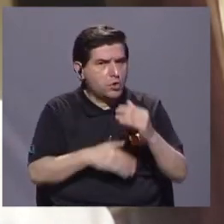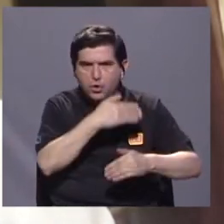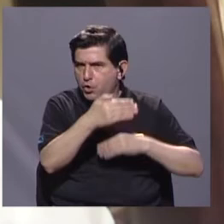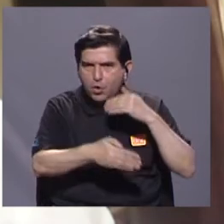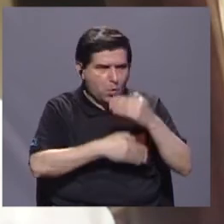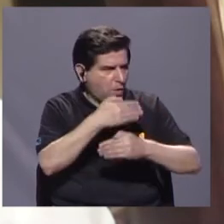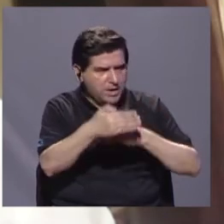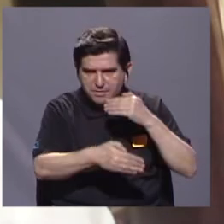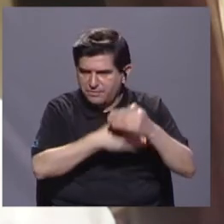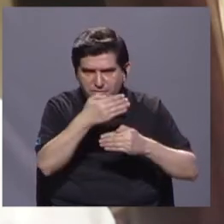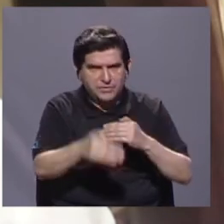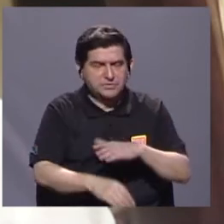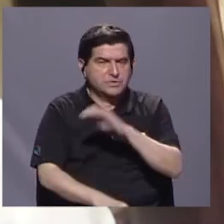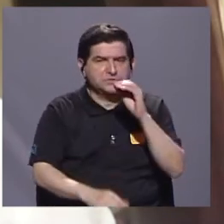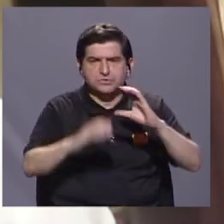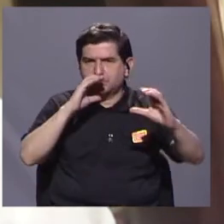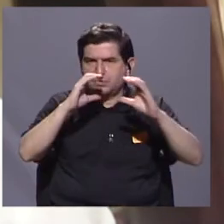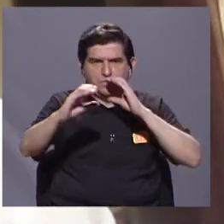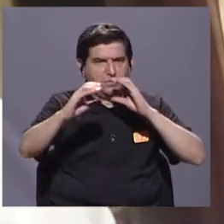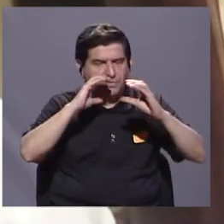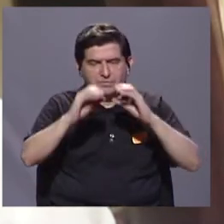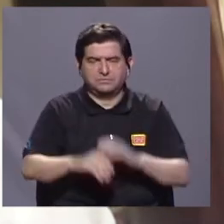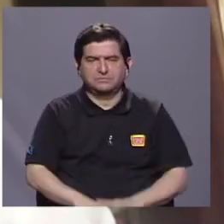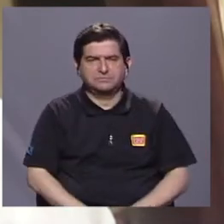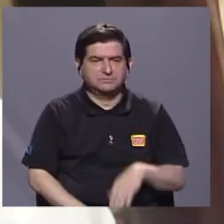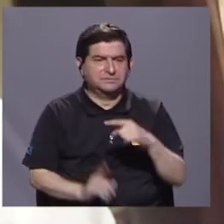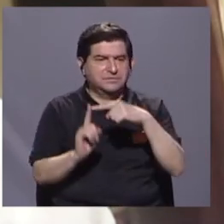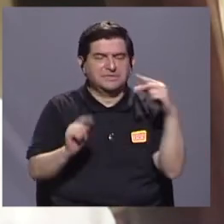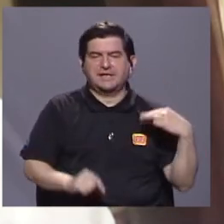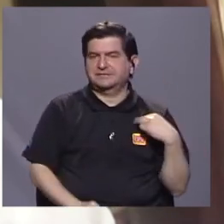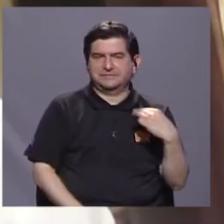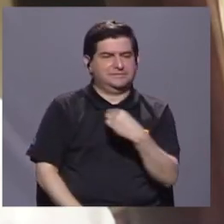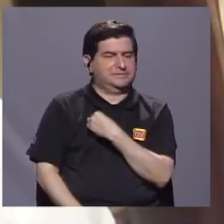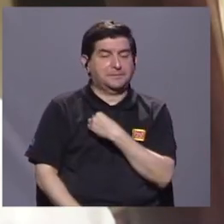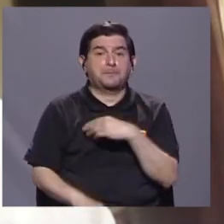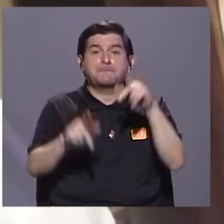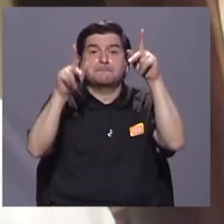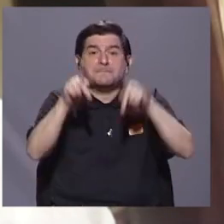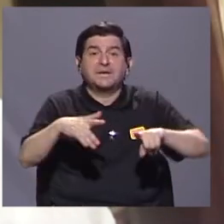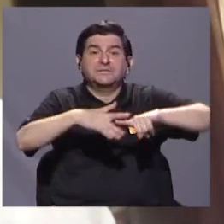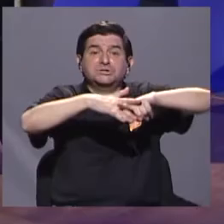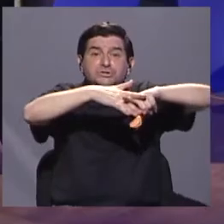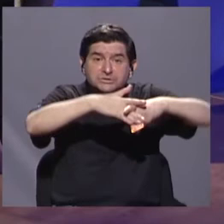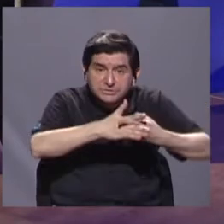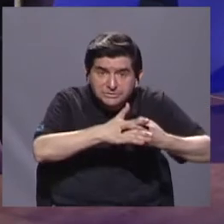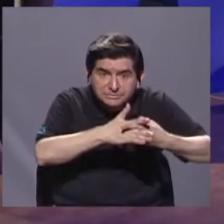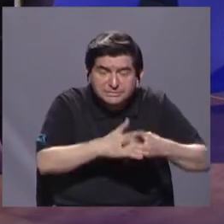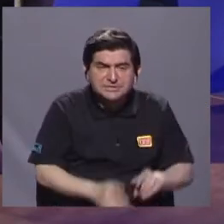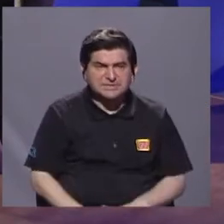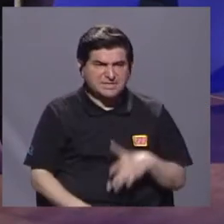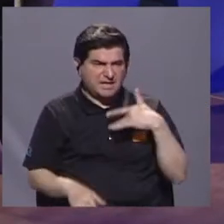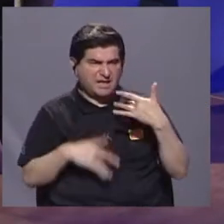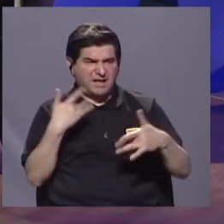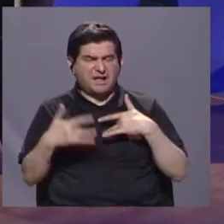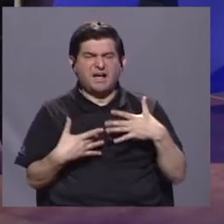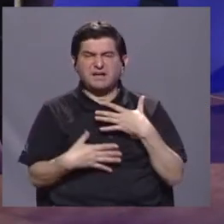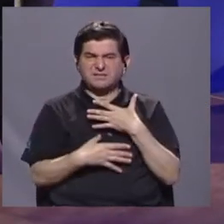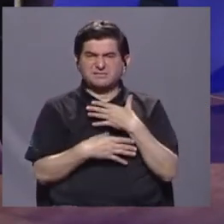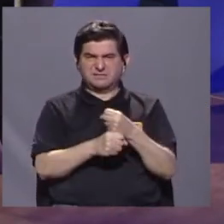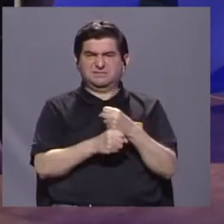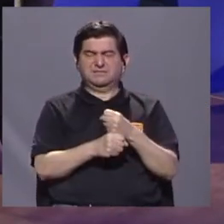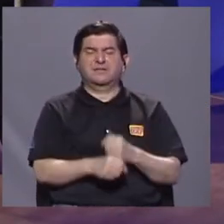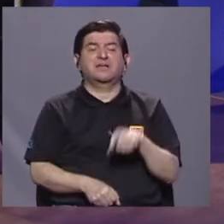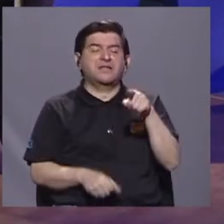protocolos o en la comunicación que eventualmente enviaba el ministerio, sino que las personas empezaron a sentirse más confiadas, y esto es